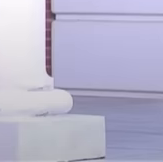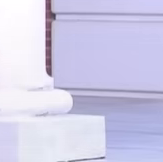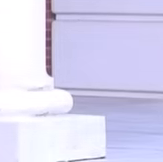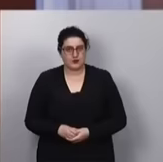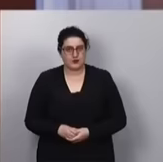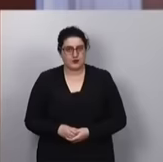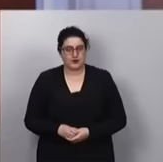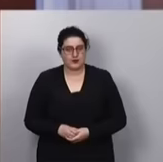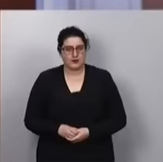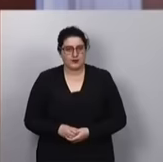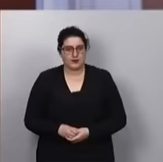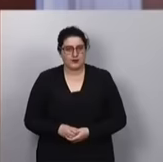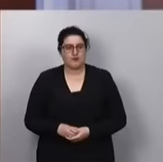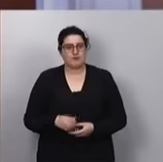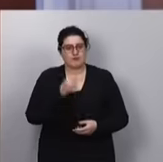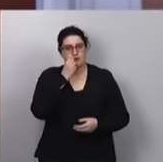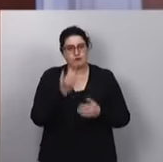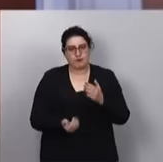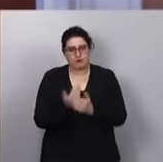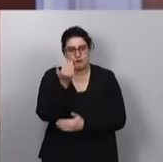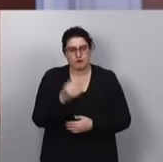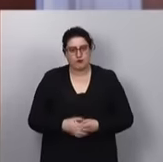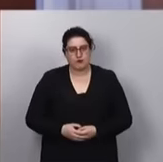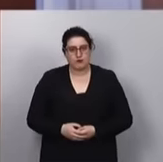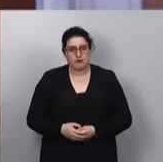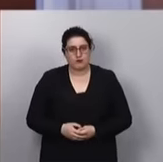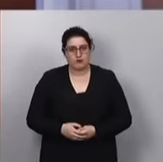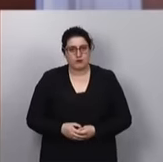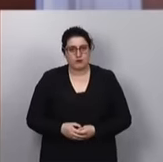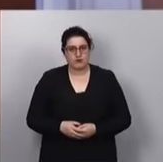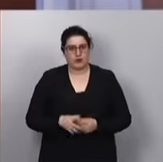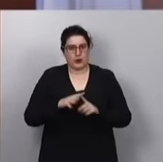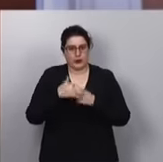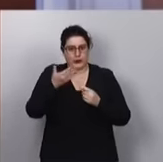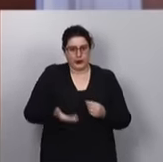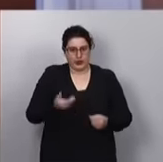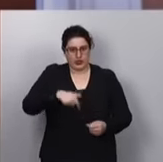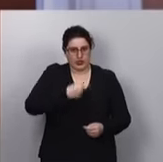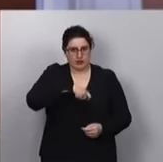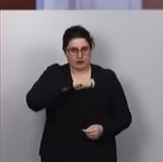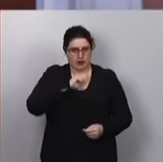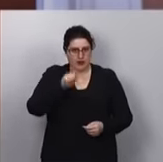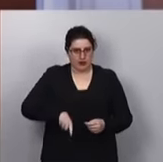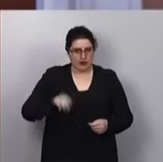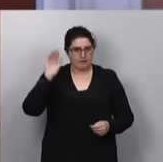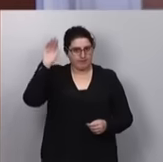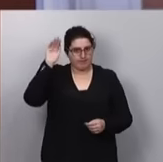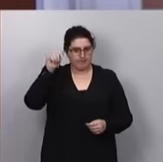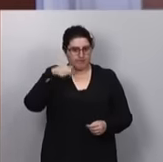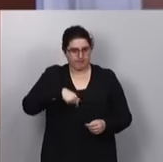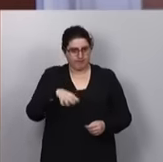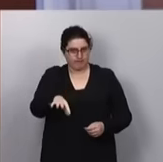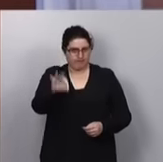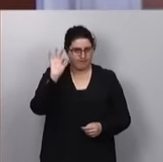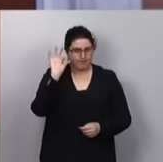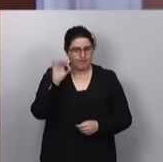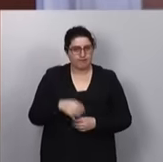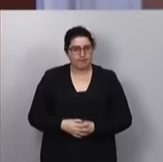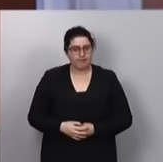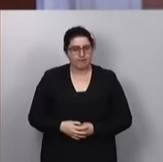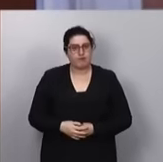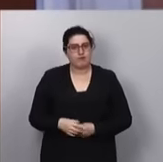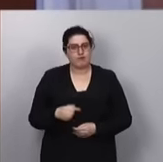indiferente Buenos días dada la trascendencia nacional y también Internacional de la decisión que hoy vamos a adoptar me dirigiré